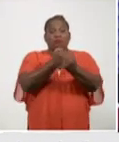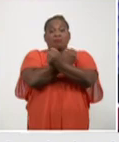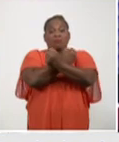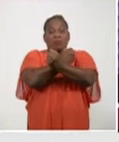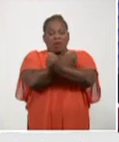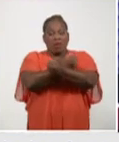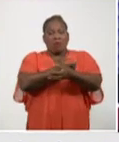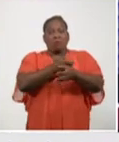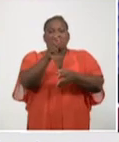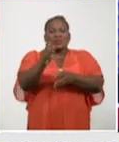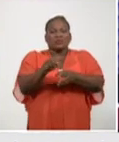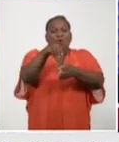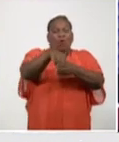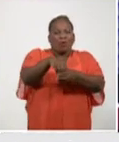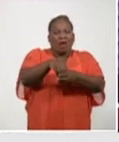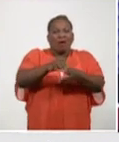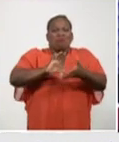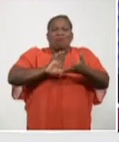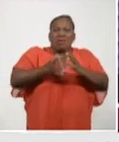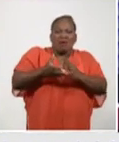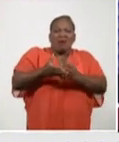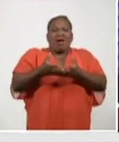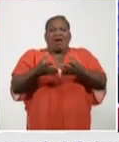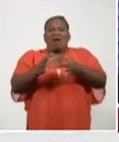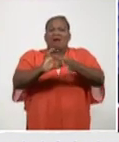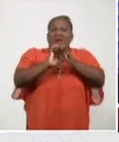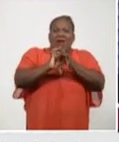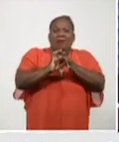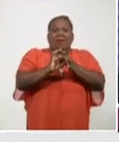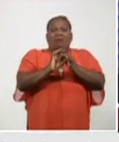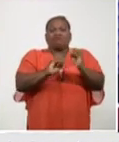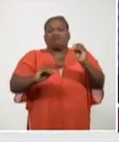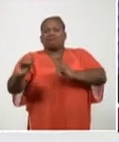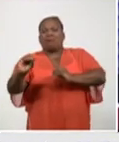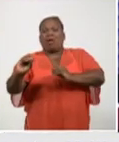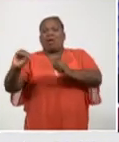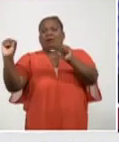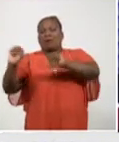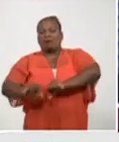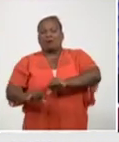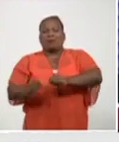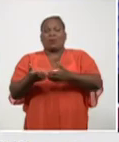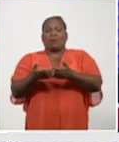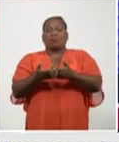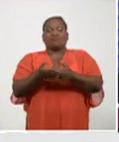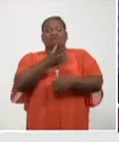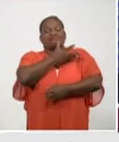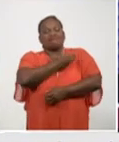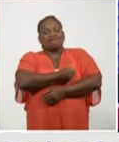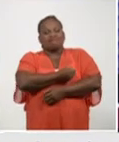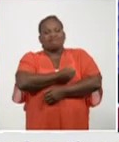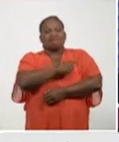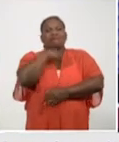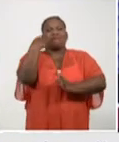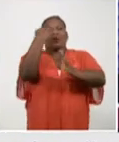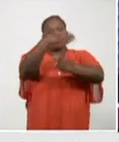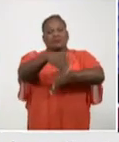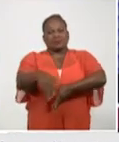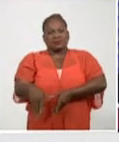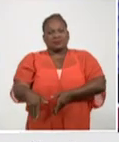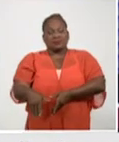complicarse, de ponerse grave, pasar a crítico y lamentablemente fallecer. Estas